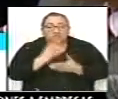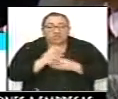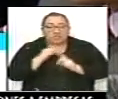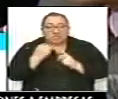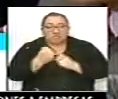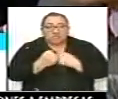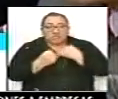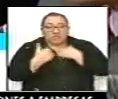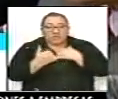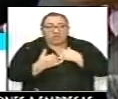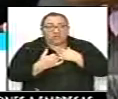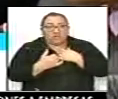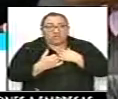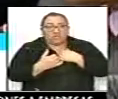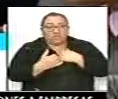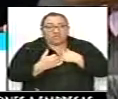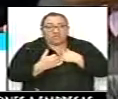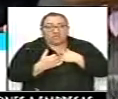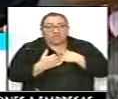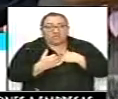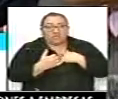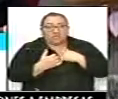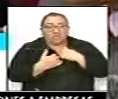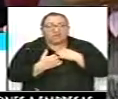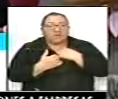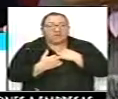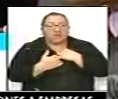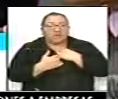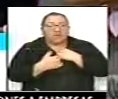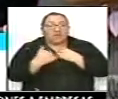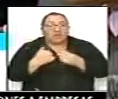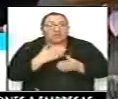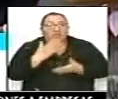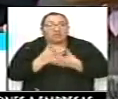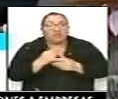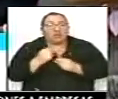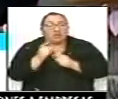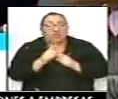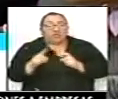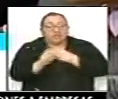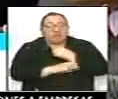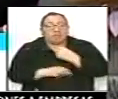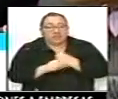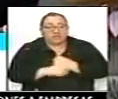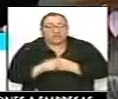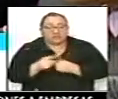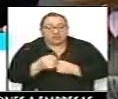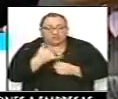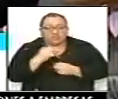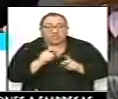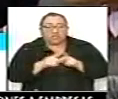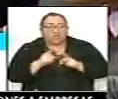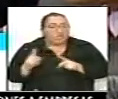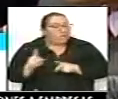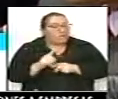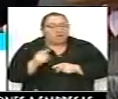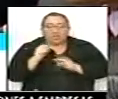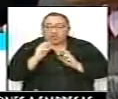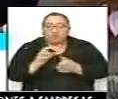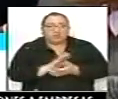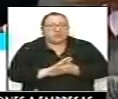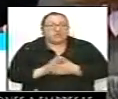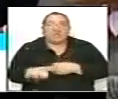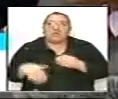sociedades hoy está en crisis en la mayoría de los países democráticos. Y está ocurriendo que ya no hay respuestas